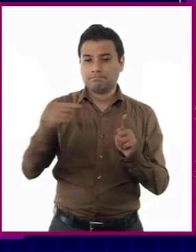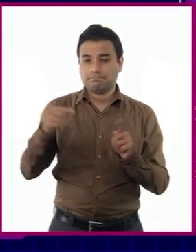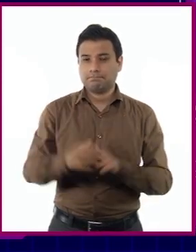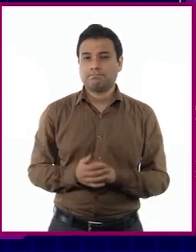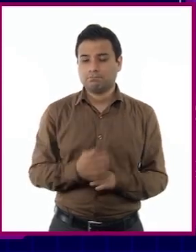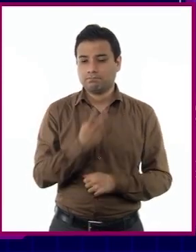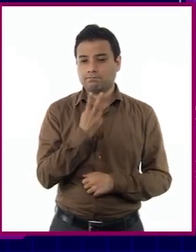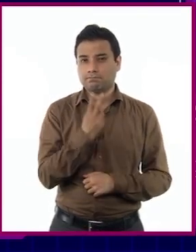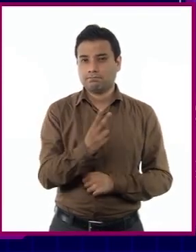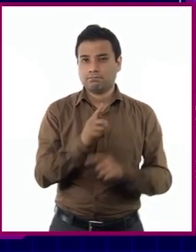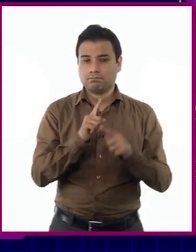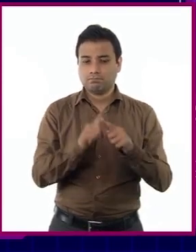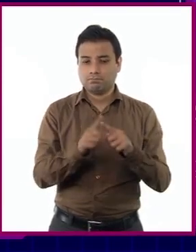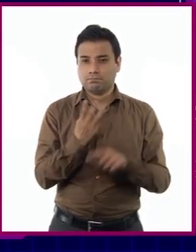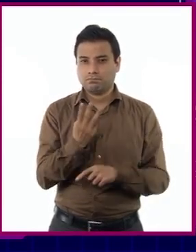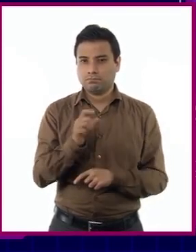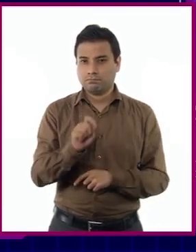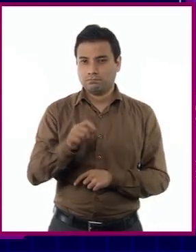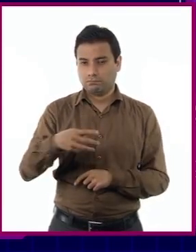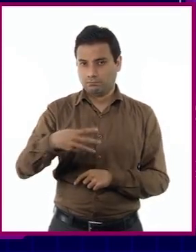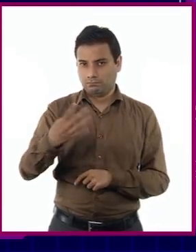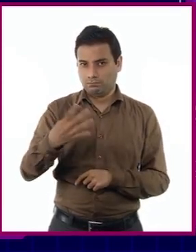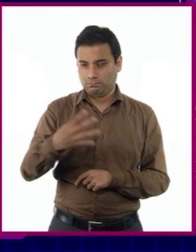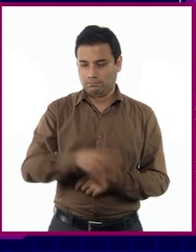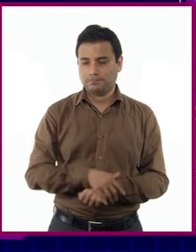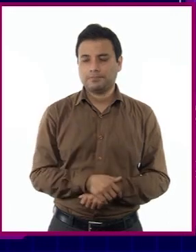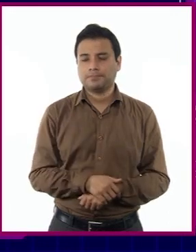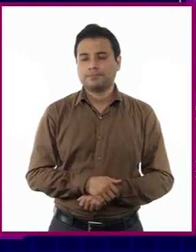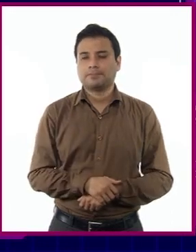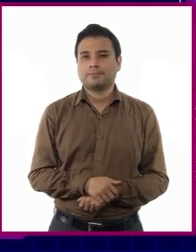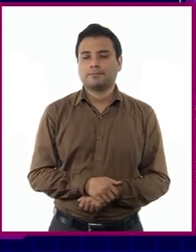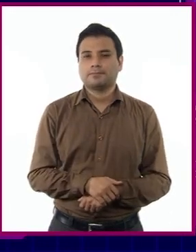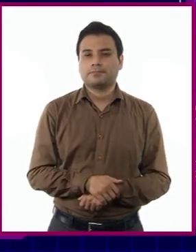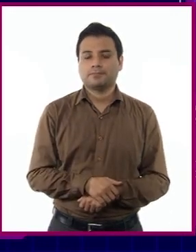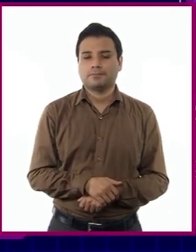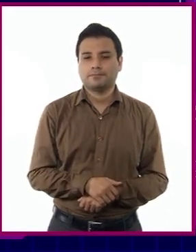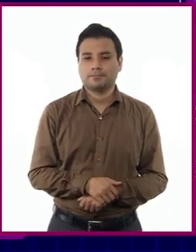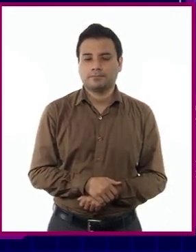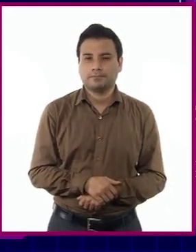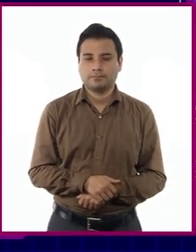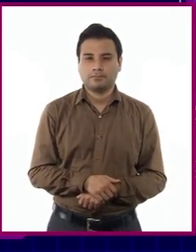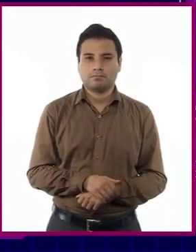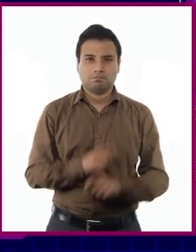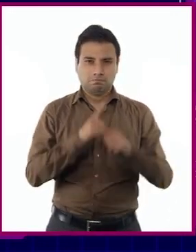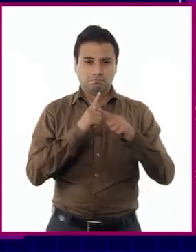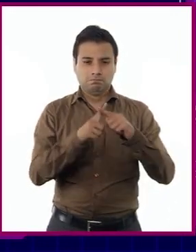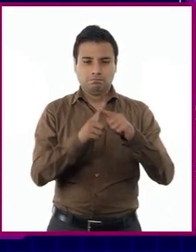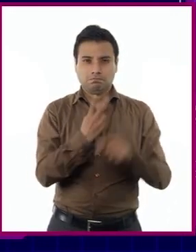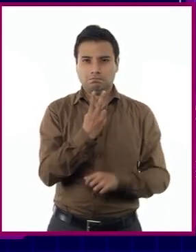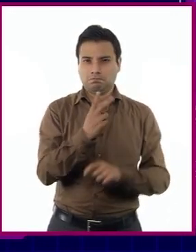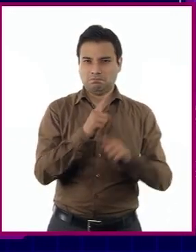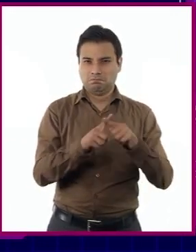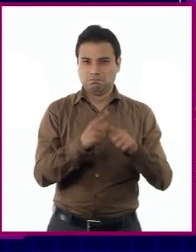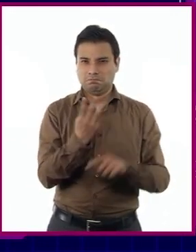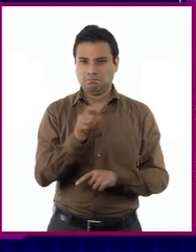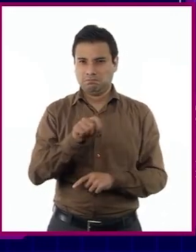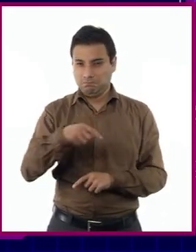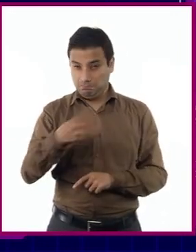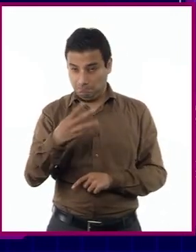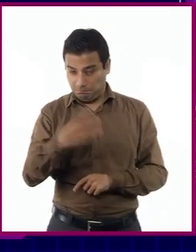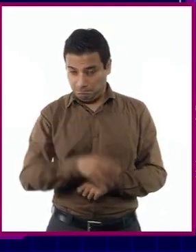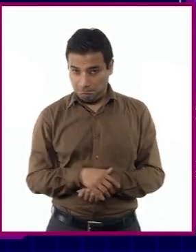2 x 3.14 si se multiplica 2 por 3.14